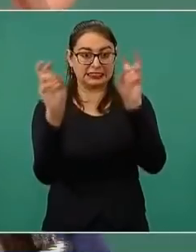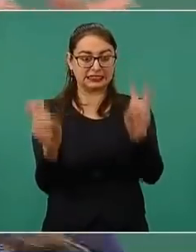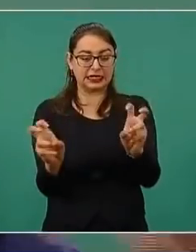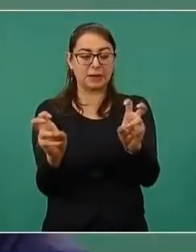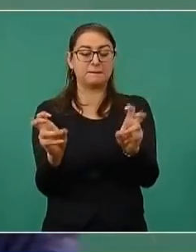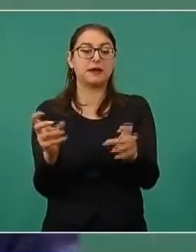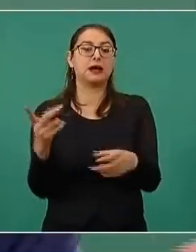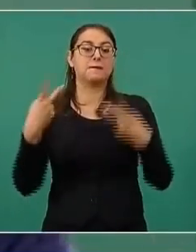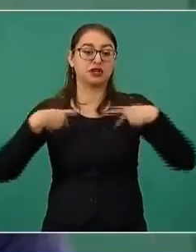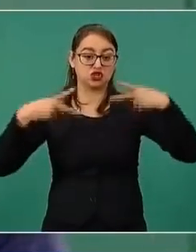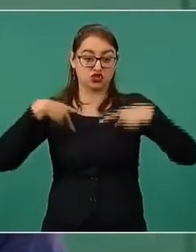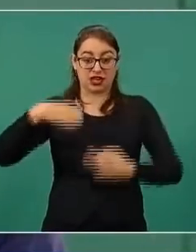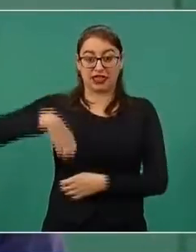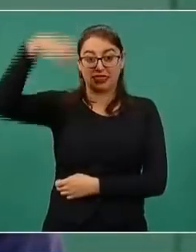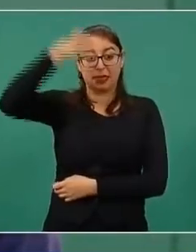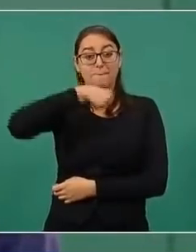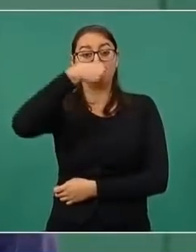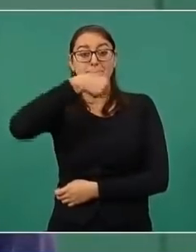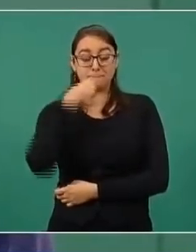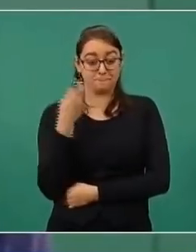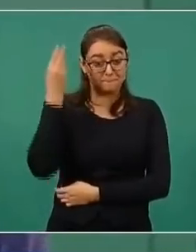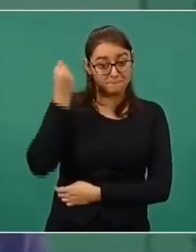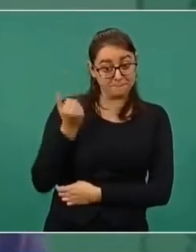de la pensión a adultos mayores,